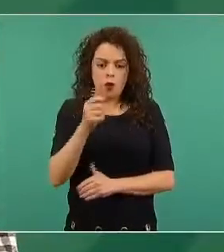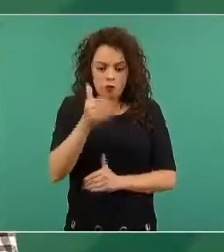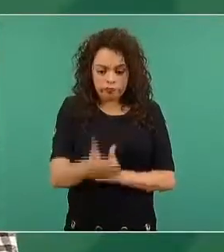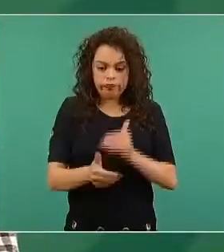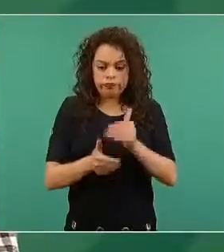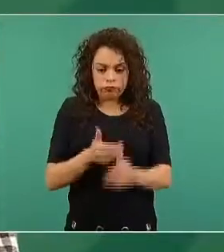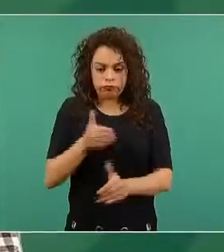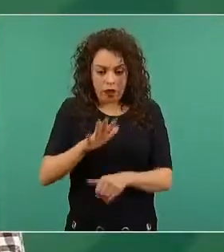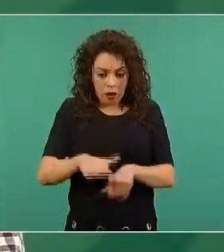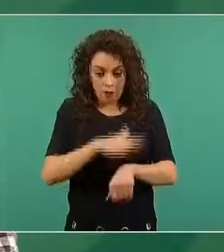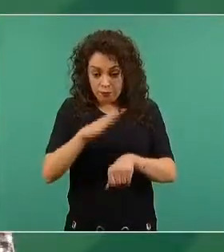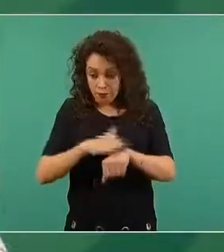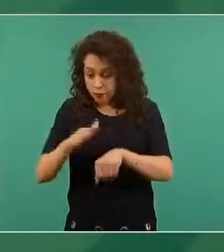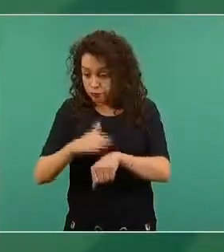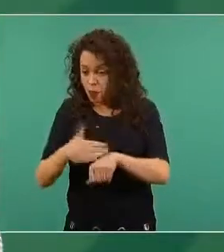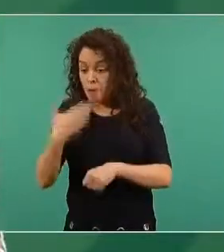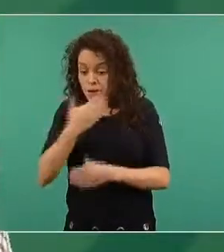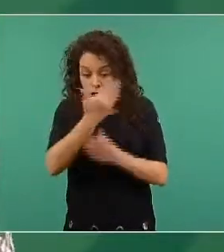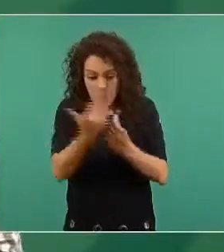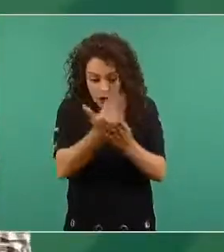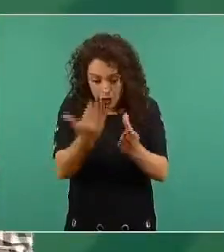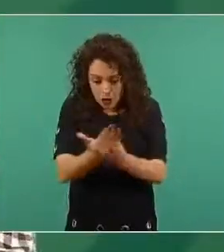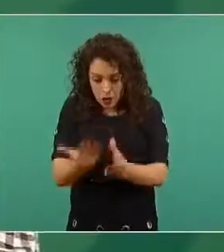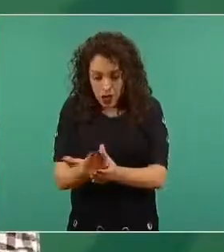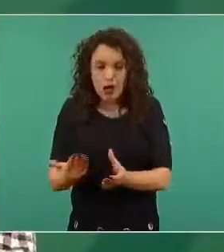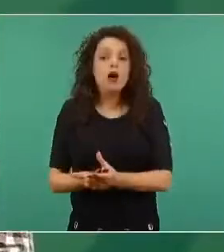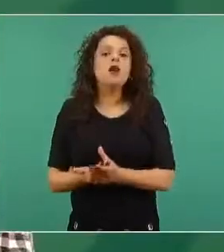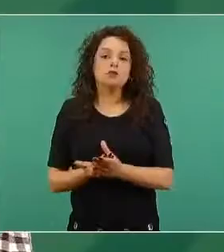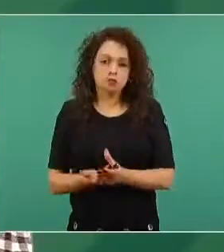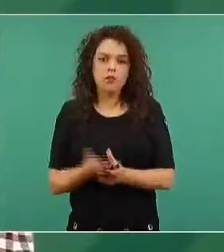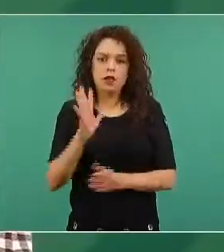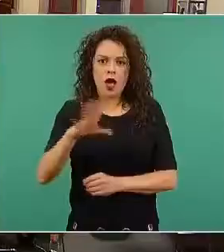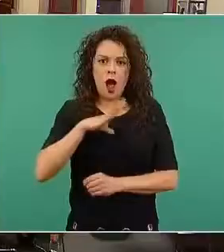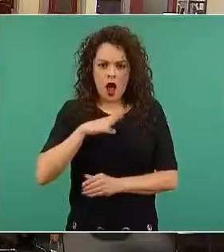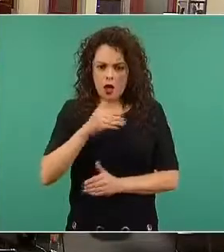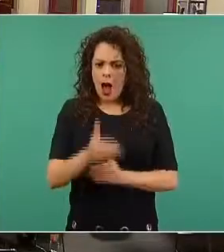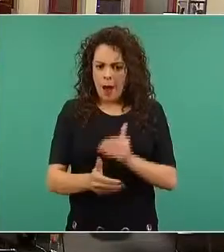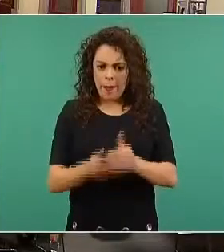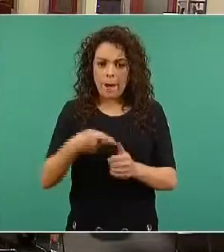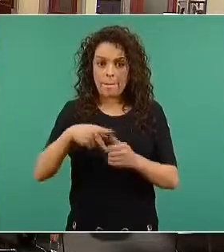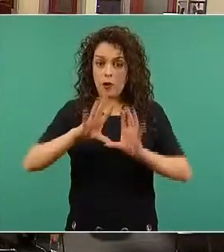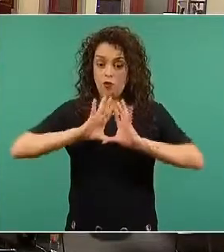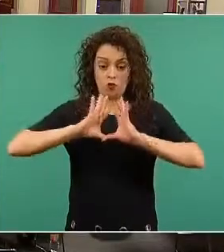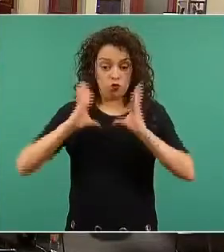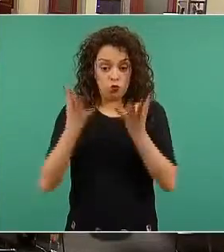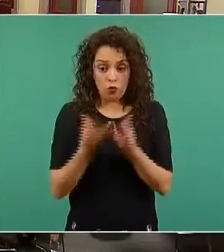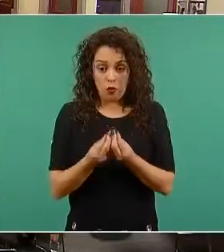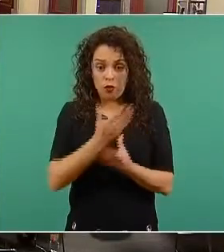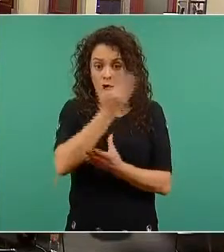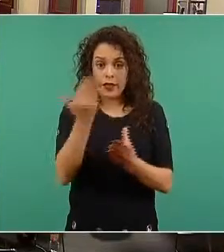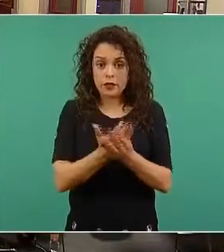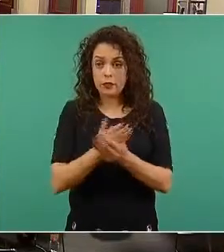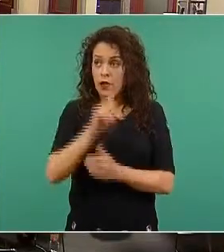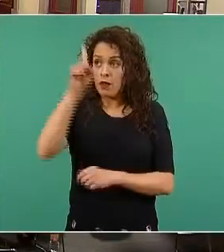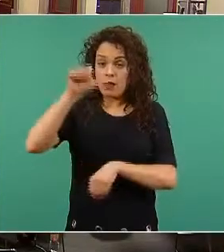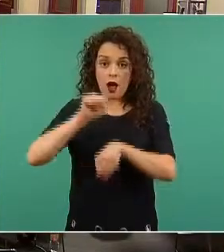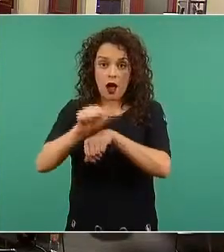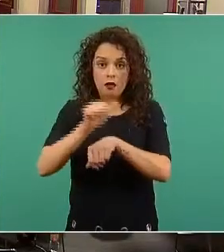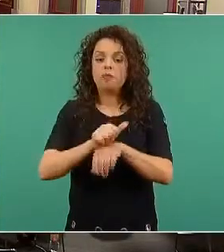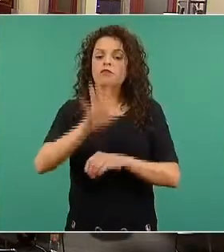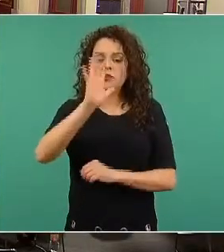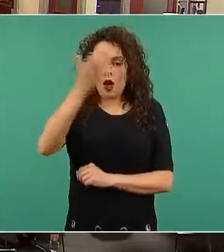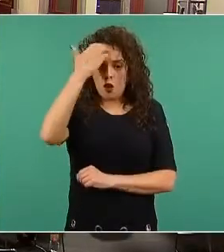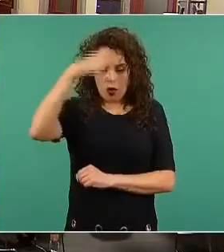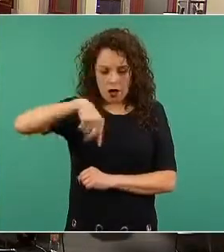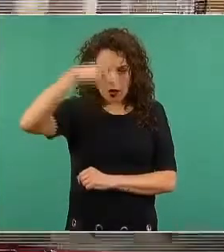elementos del expediente. Tiene mucho más avanzado, prácticamente todo el expediente de Argentina fue conocido por México y